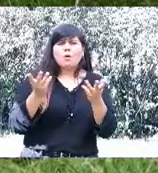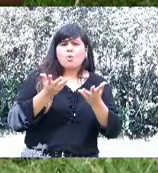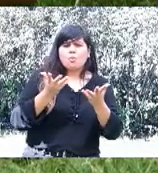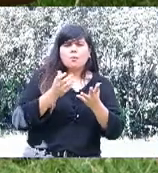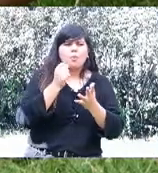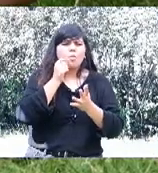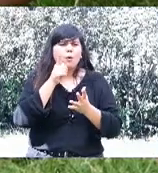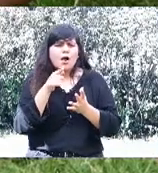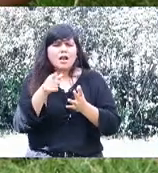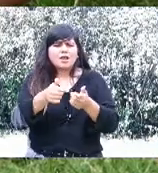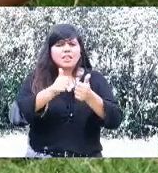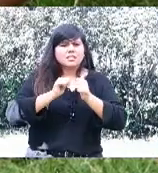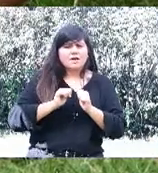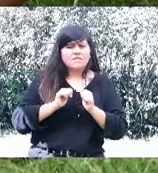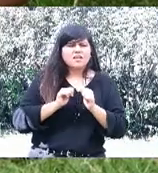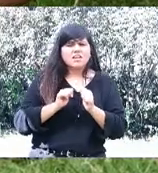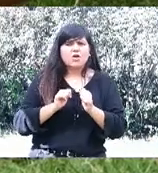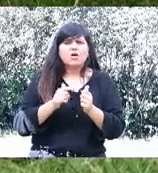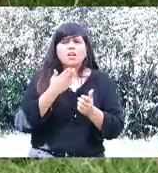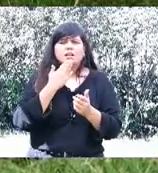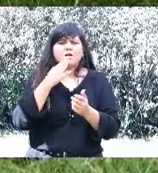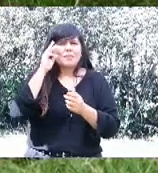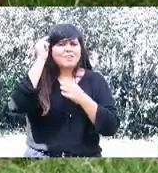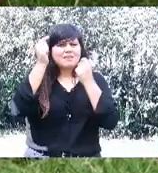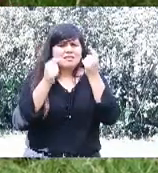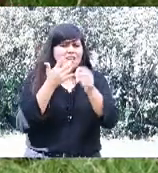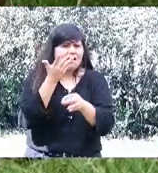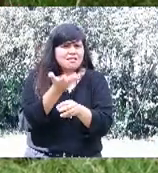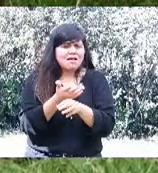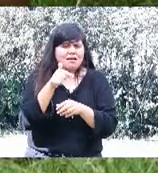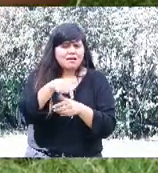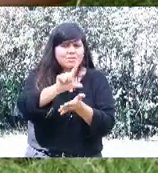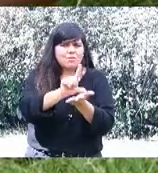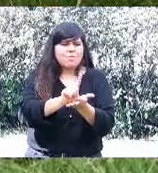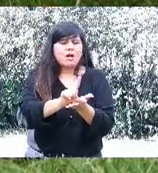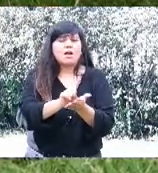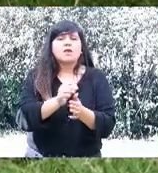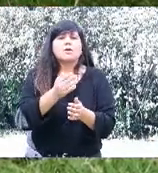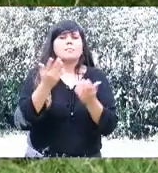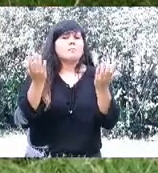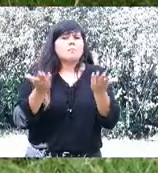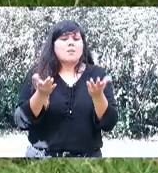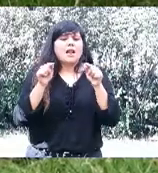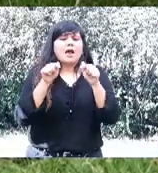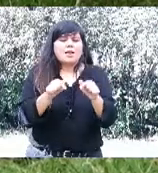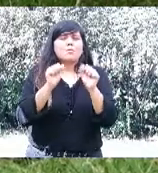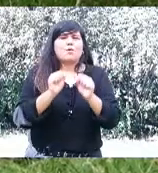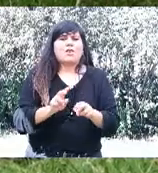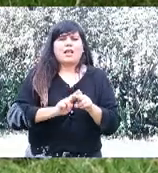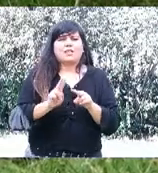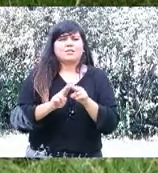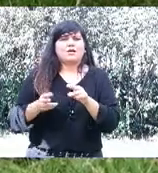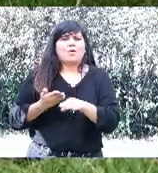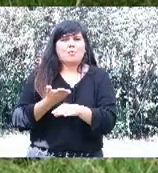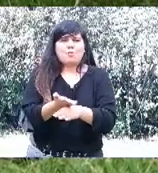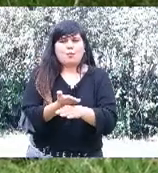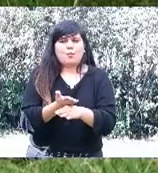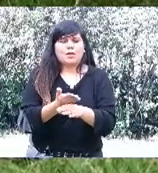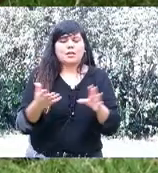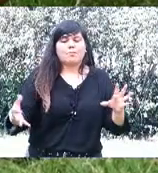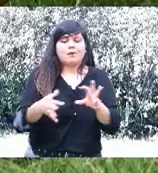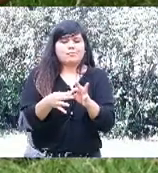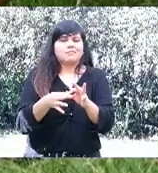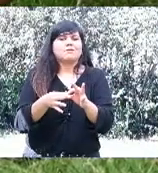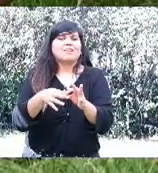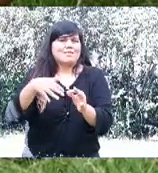los desafíos eh Cuáles son las iniciativas que hay presentes en este lugar eh Para ahí poder generar una propuesta que haga sentido con este